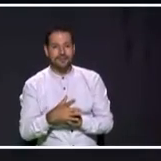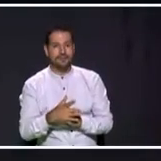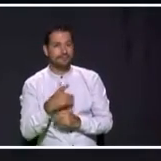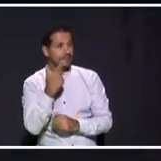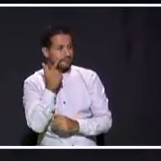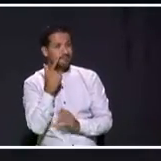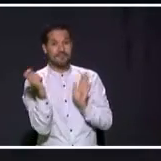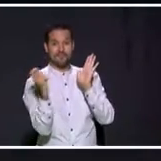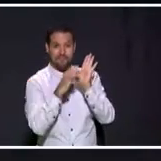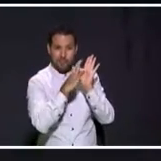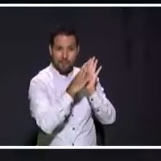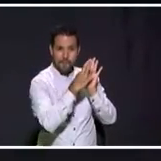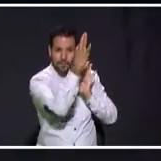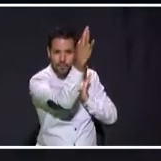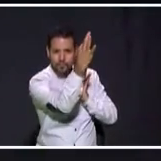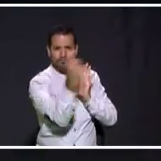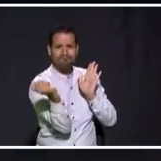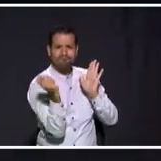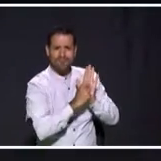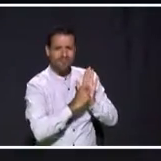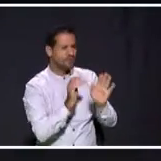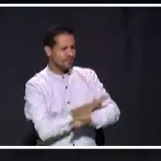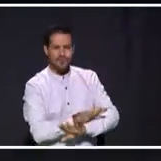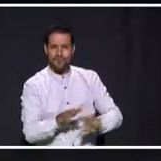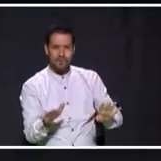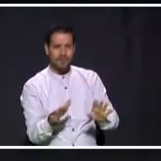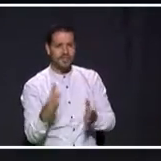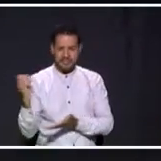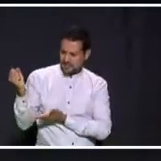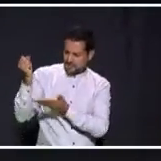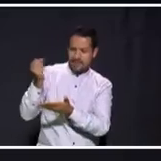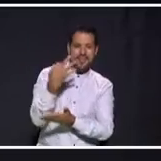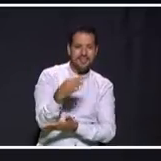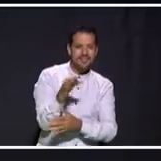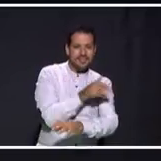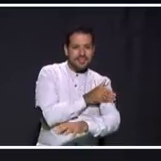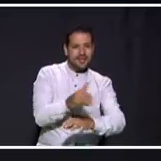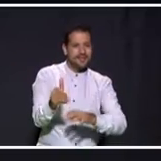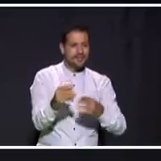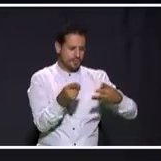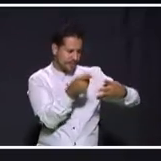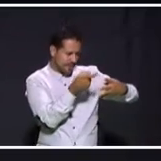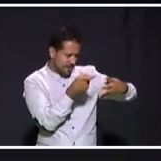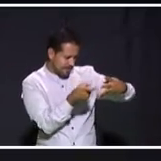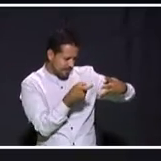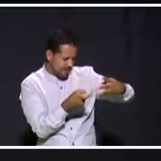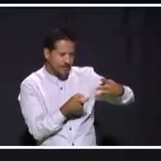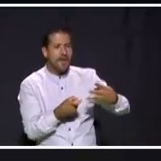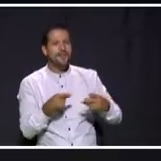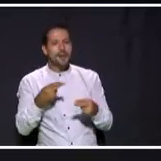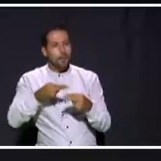próximo gobiernos que no vamos a tener nosotros una inversión de 13 millones de pesos en las 4 veces para ir a almorzar un día de puente de